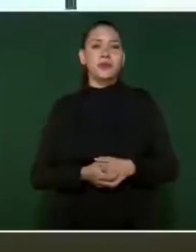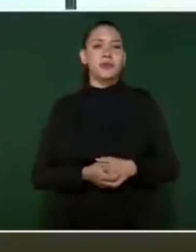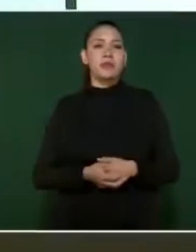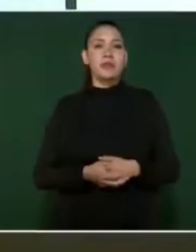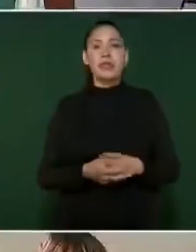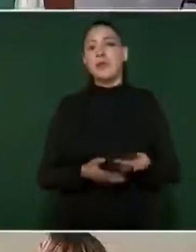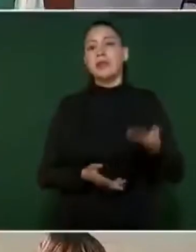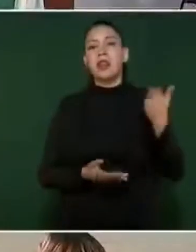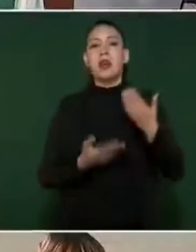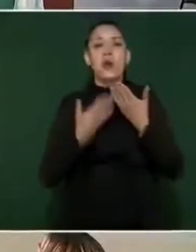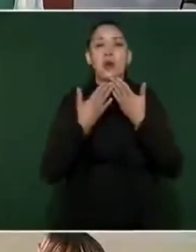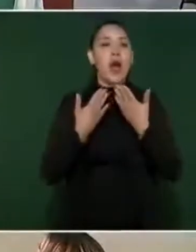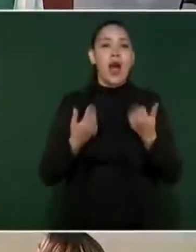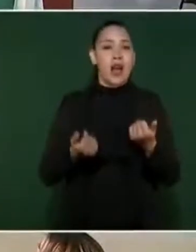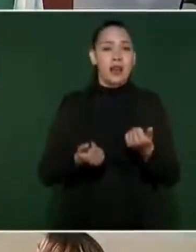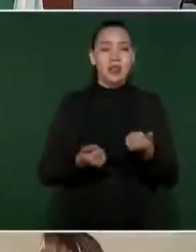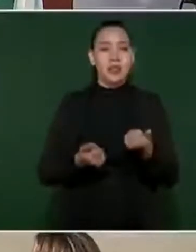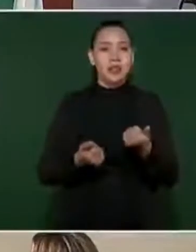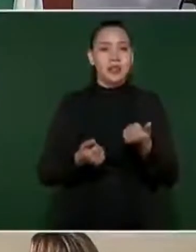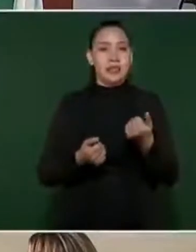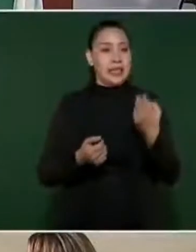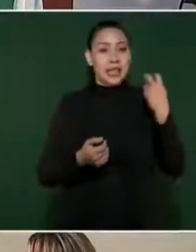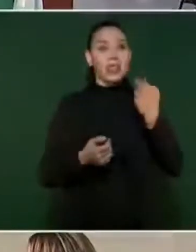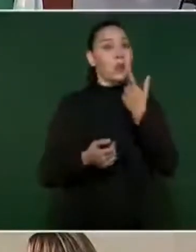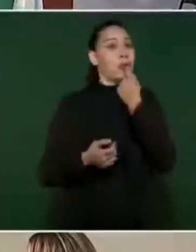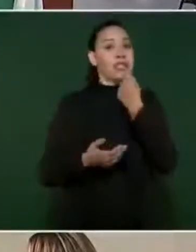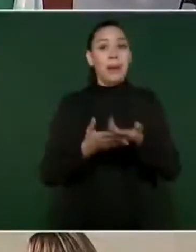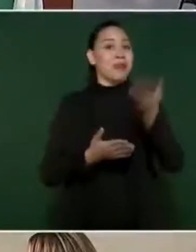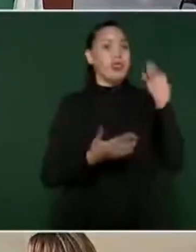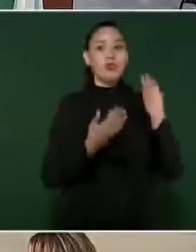no habían estos elementos.